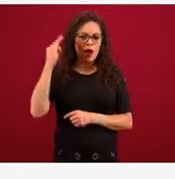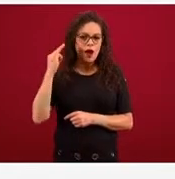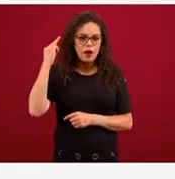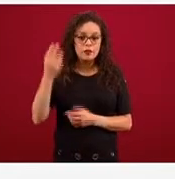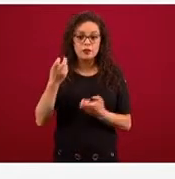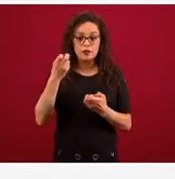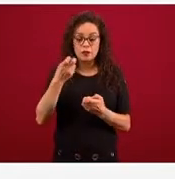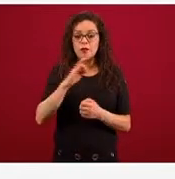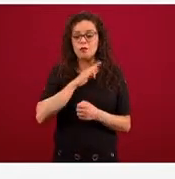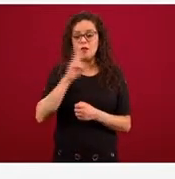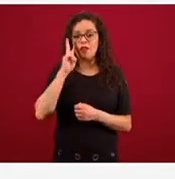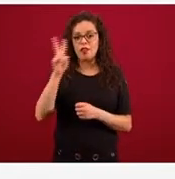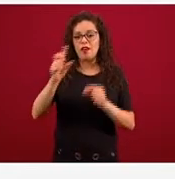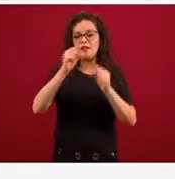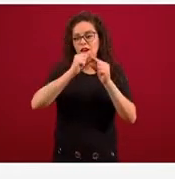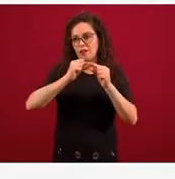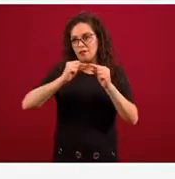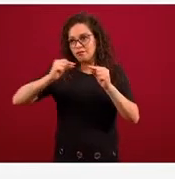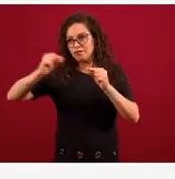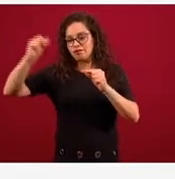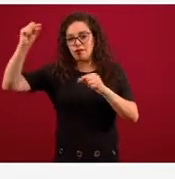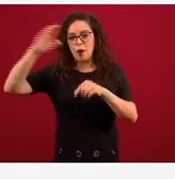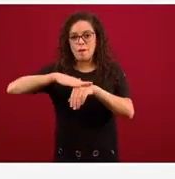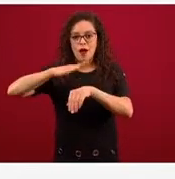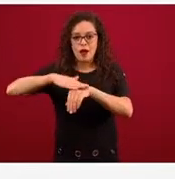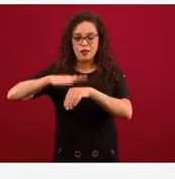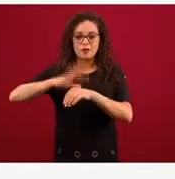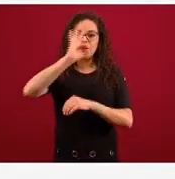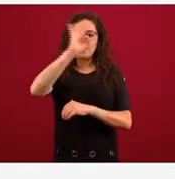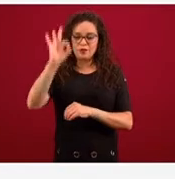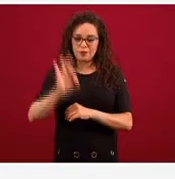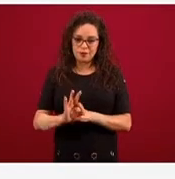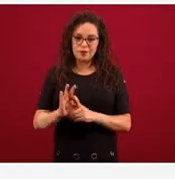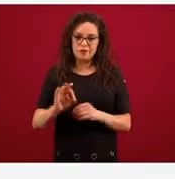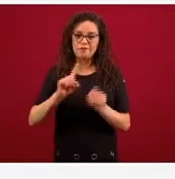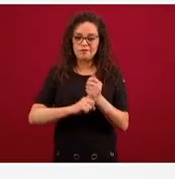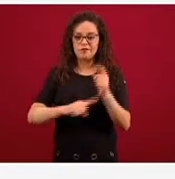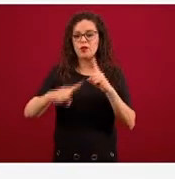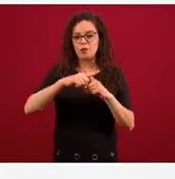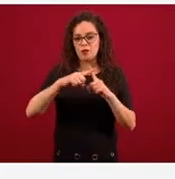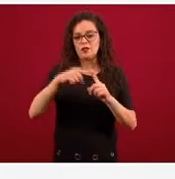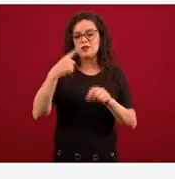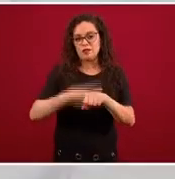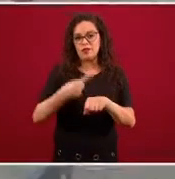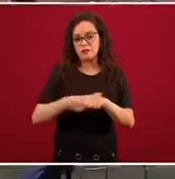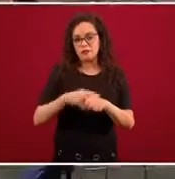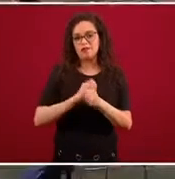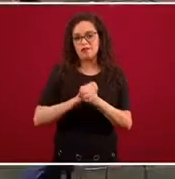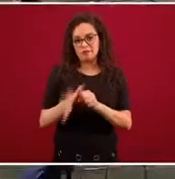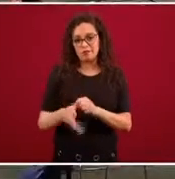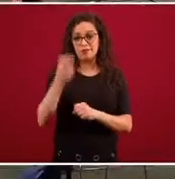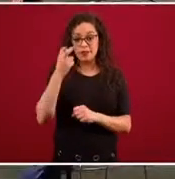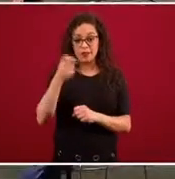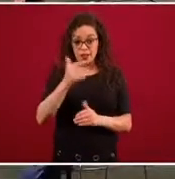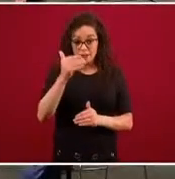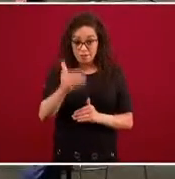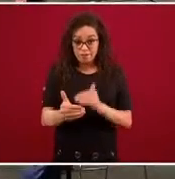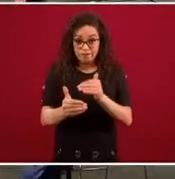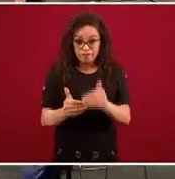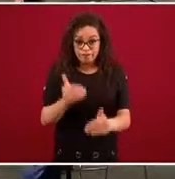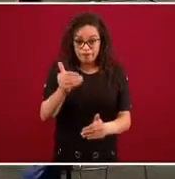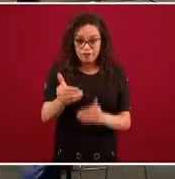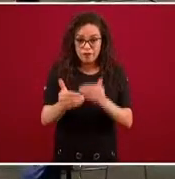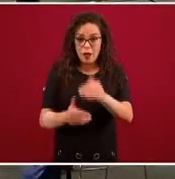that tendencia ascendente en este positivity porcentaje de rate is positividad. going Lo veníamos up. también And diciendo you desde can hace algunas see how semanas, que en la over the medida que last esto weeks fuera it has avanzando been